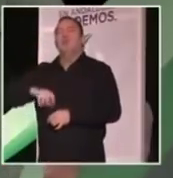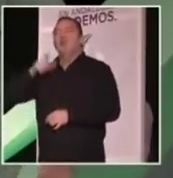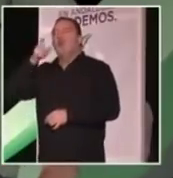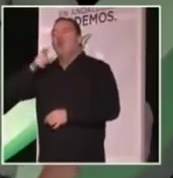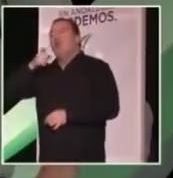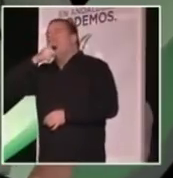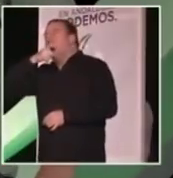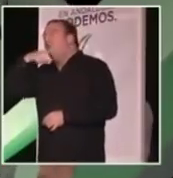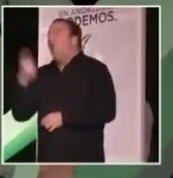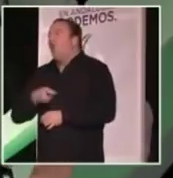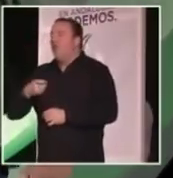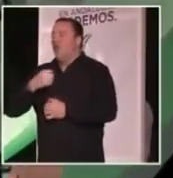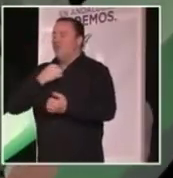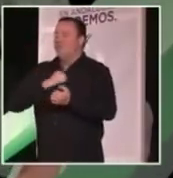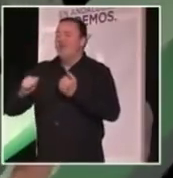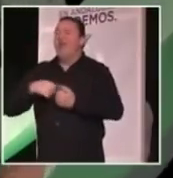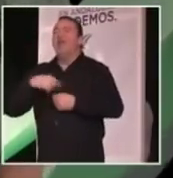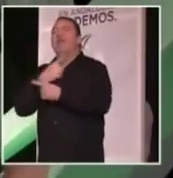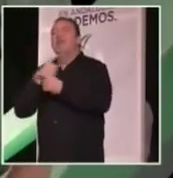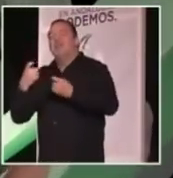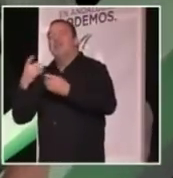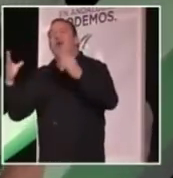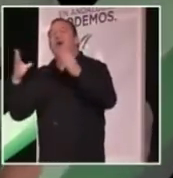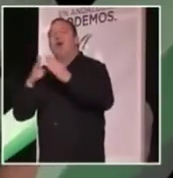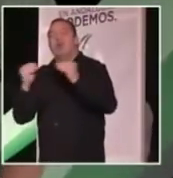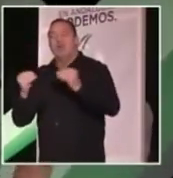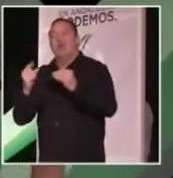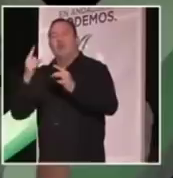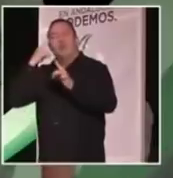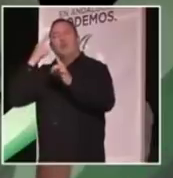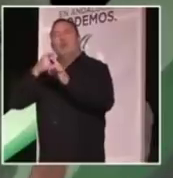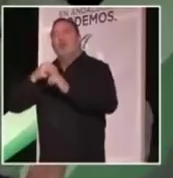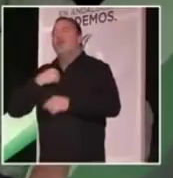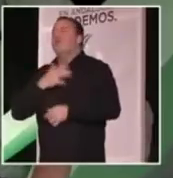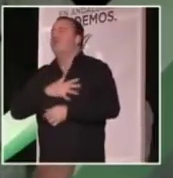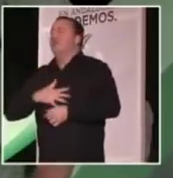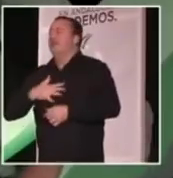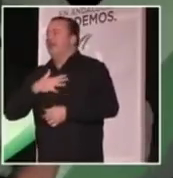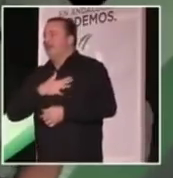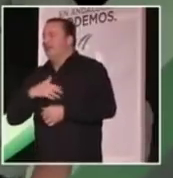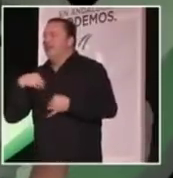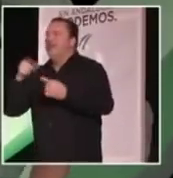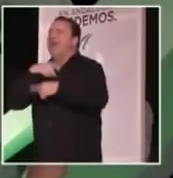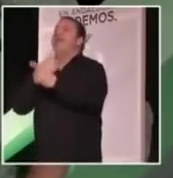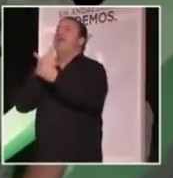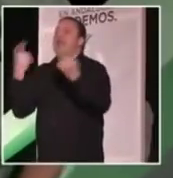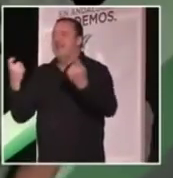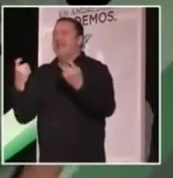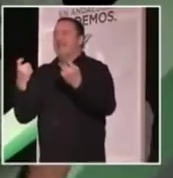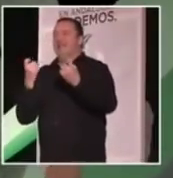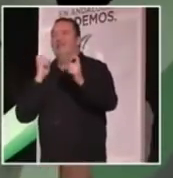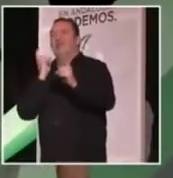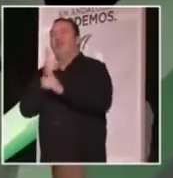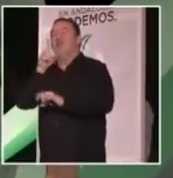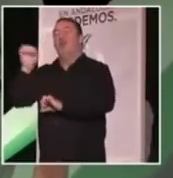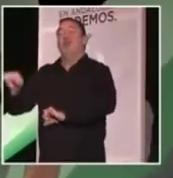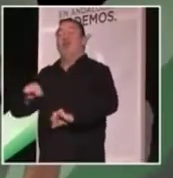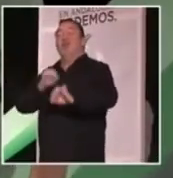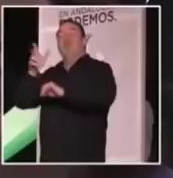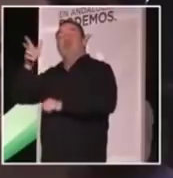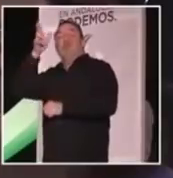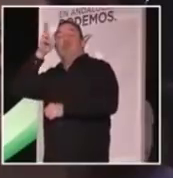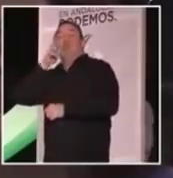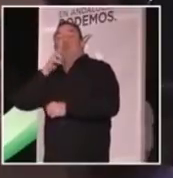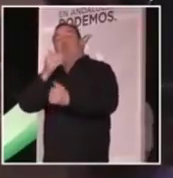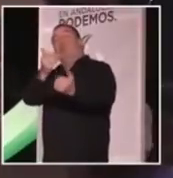y del rencor, una Andalucía que sea portadora de un sentido de fraternidad. Necesitamos, frente a los defensores de los